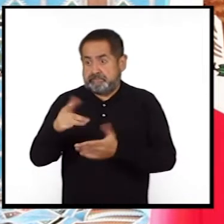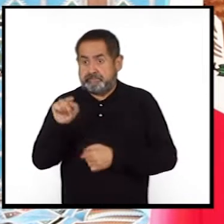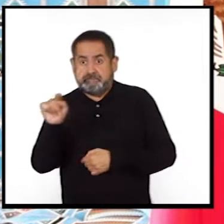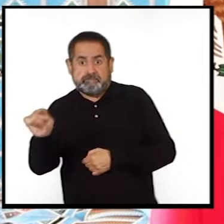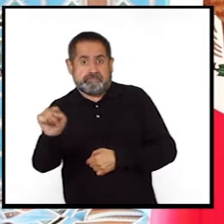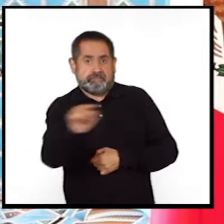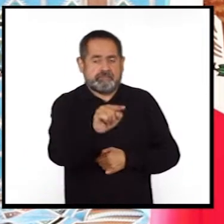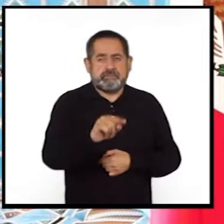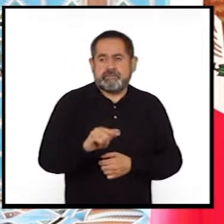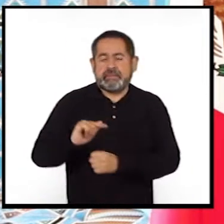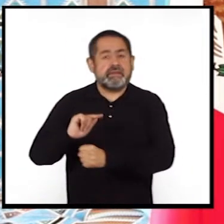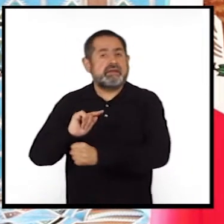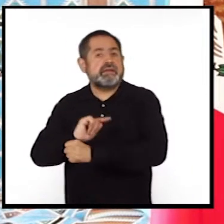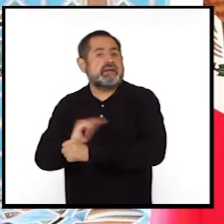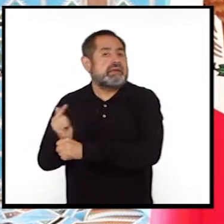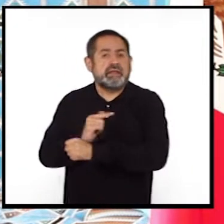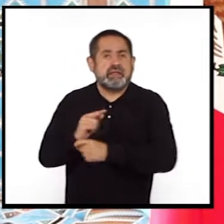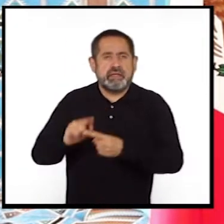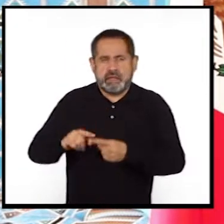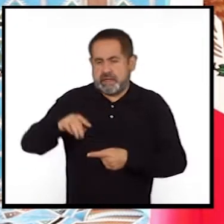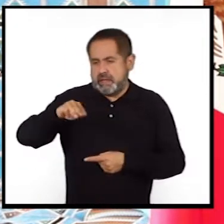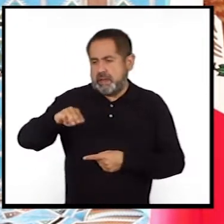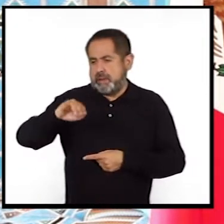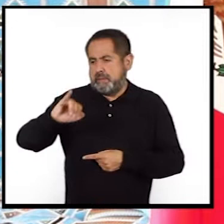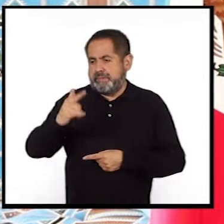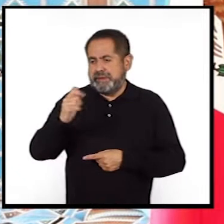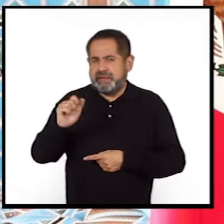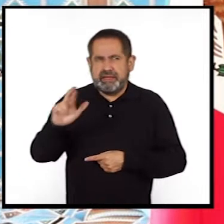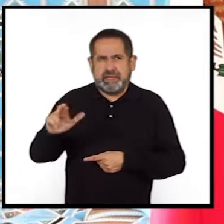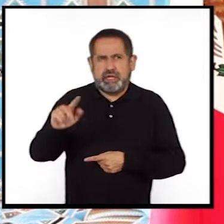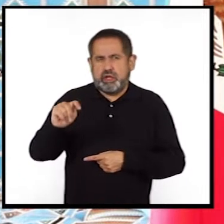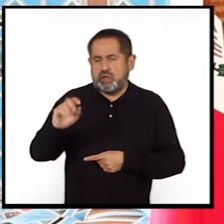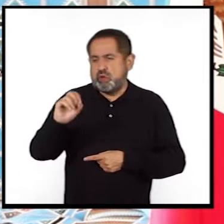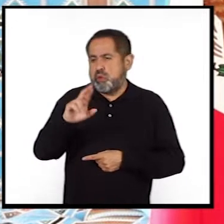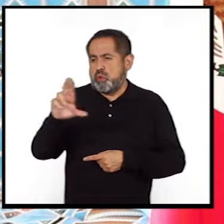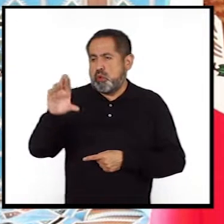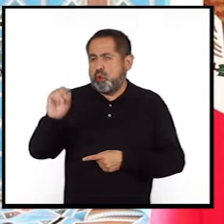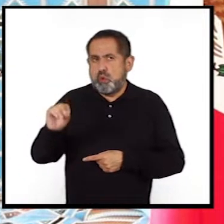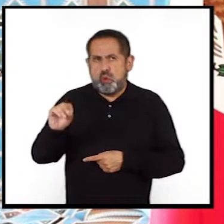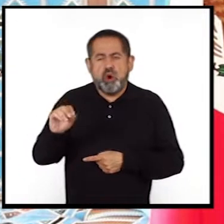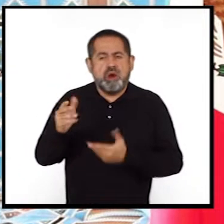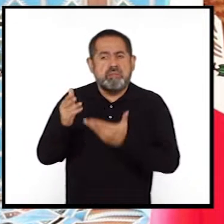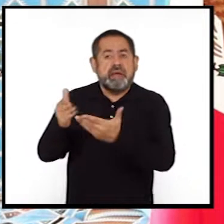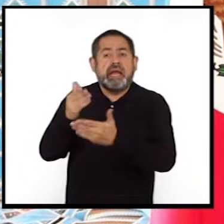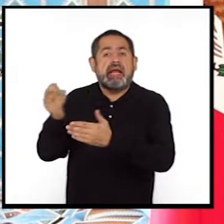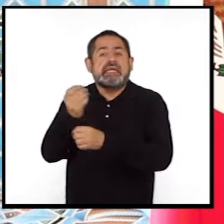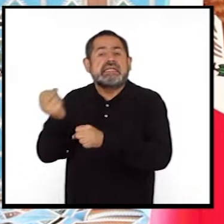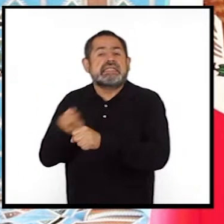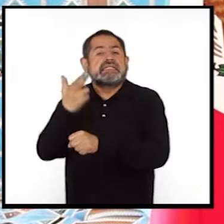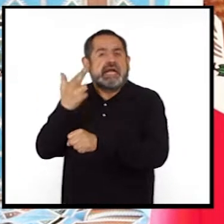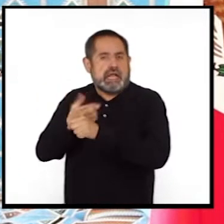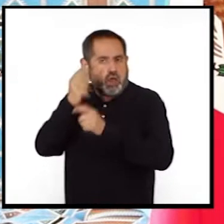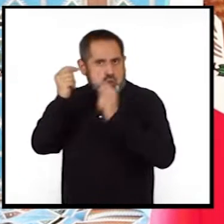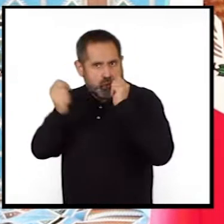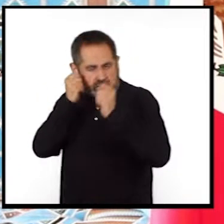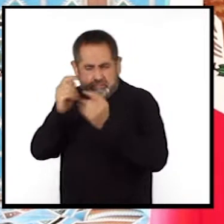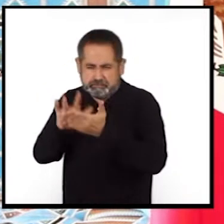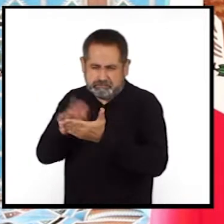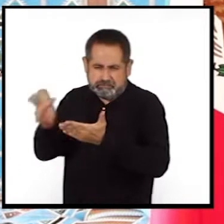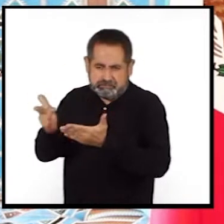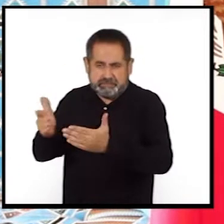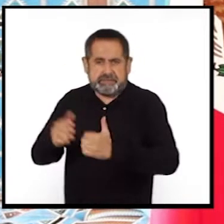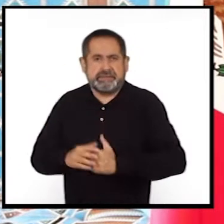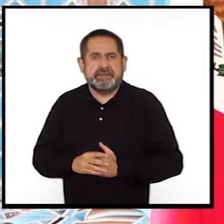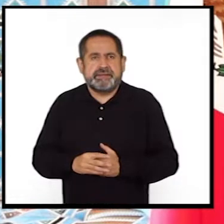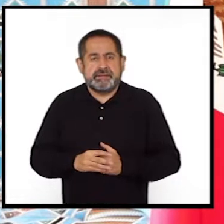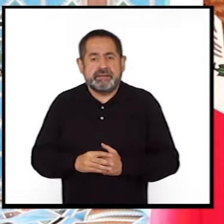ustedes, licenciado Miguel Rocco Márquez, secretario de Turismo.